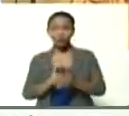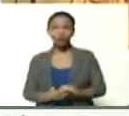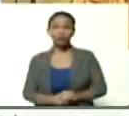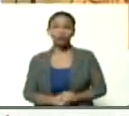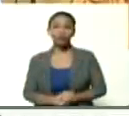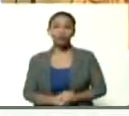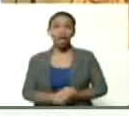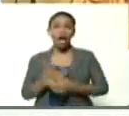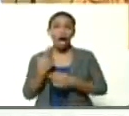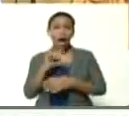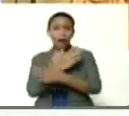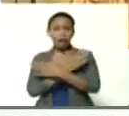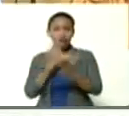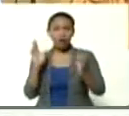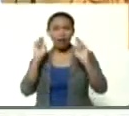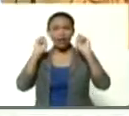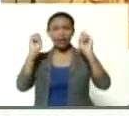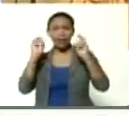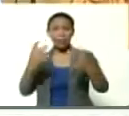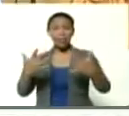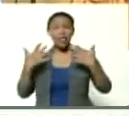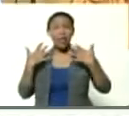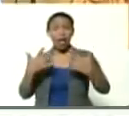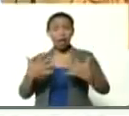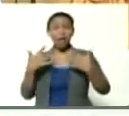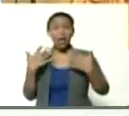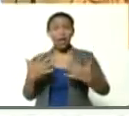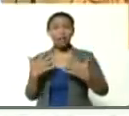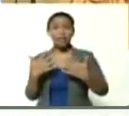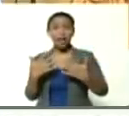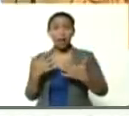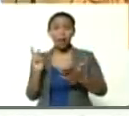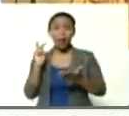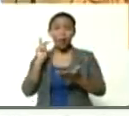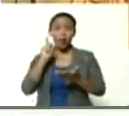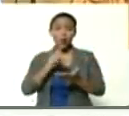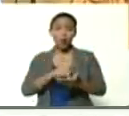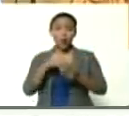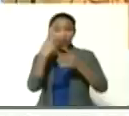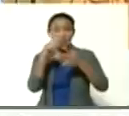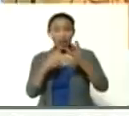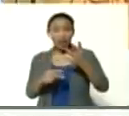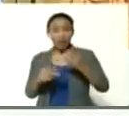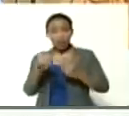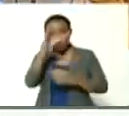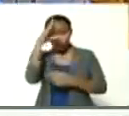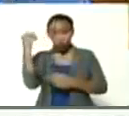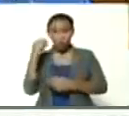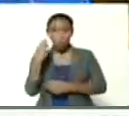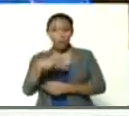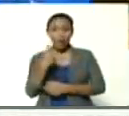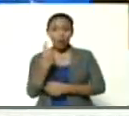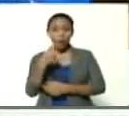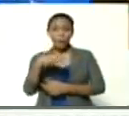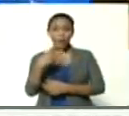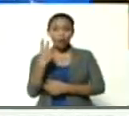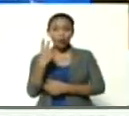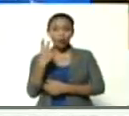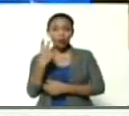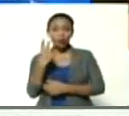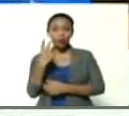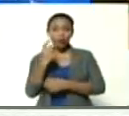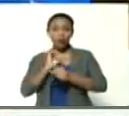Se dispone en el marco de la emergencia por la llegada de la variante Bolsonaro P1 y P2